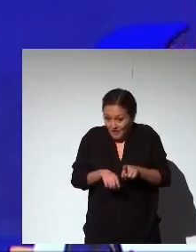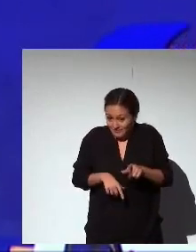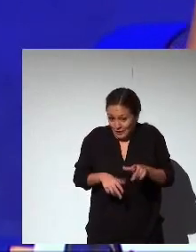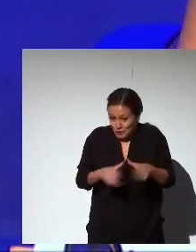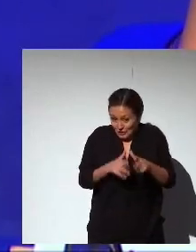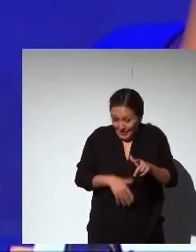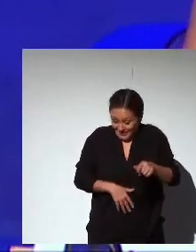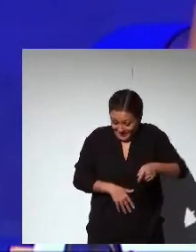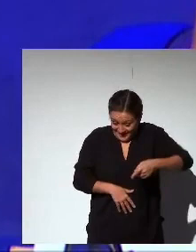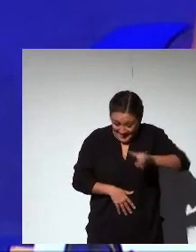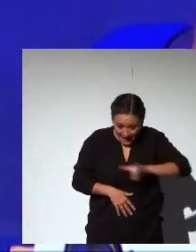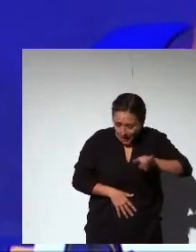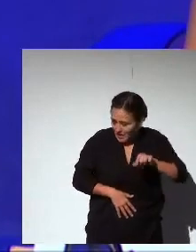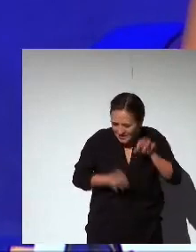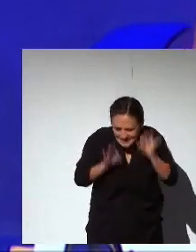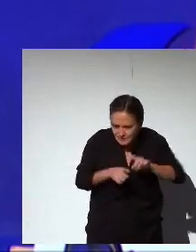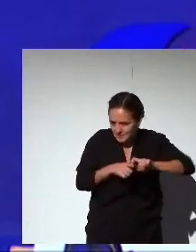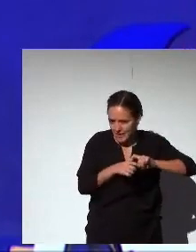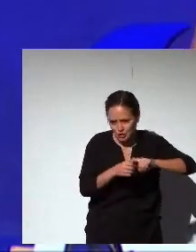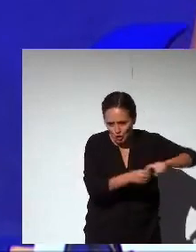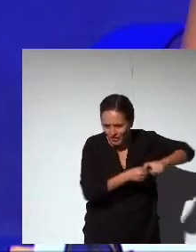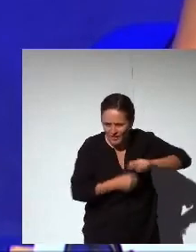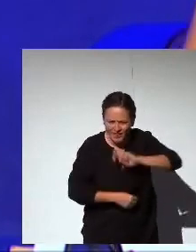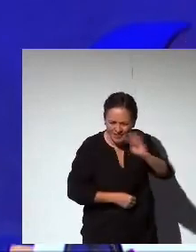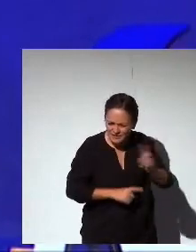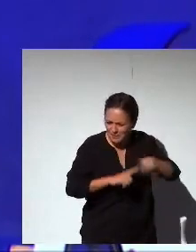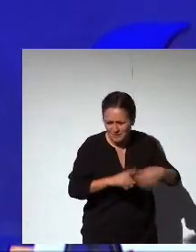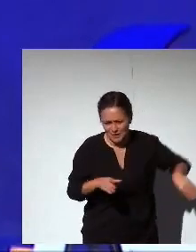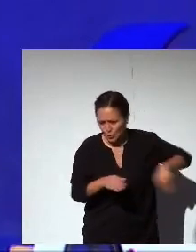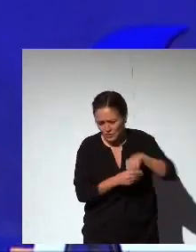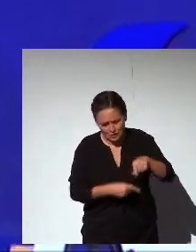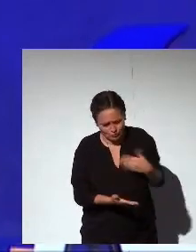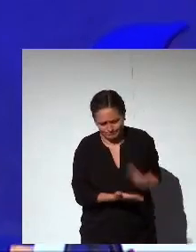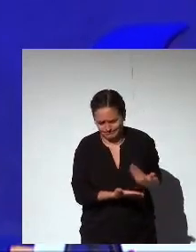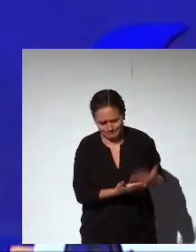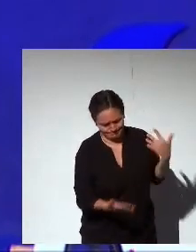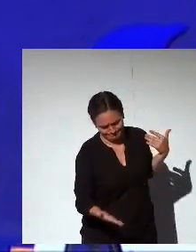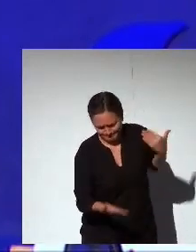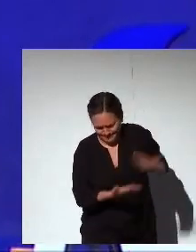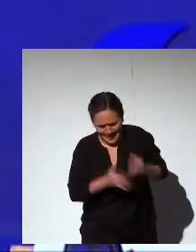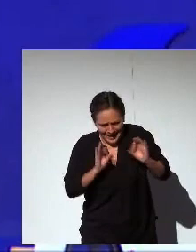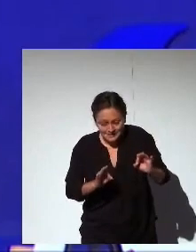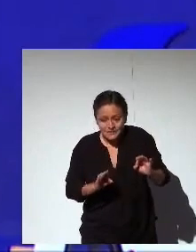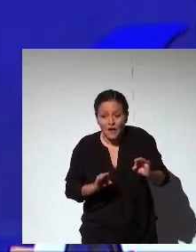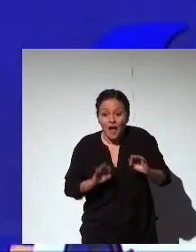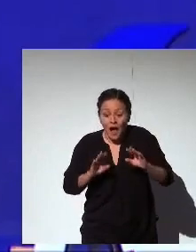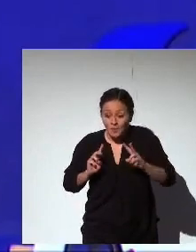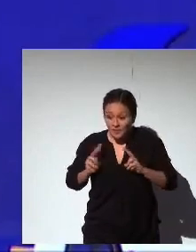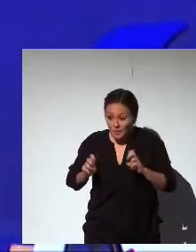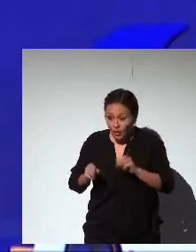sociedad canaria es una sociedad solidaria, diversa e inclusiva, y eso lo hemos demostrado yo creo que a lo largo de la vida, lo primero que pasó fue,